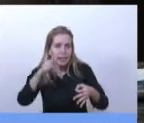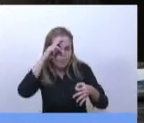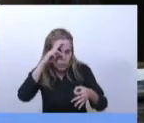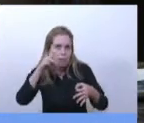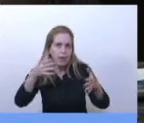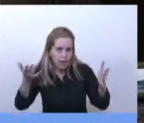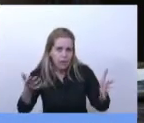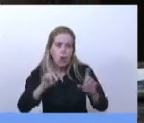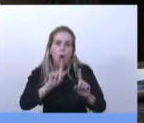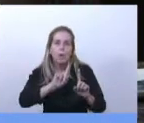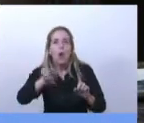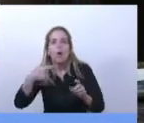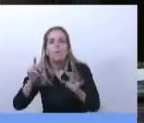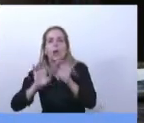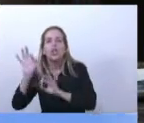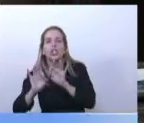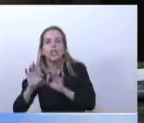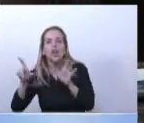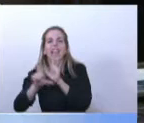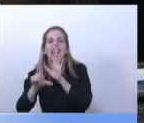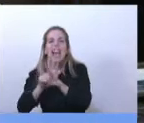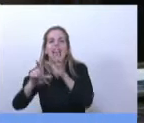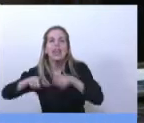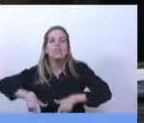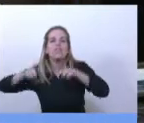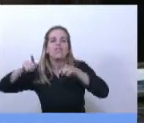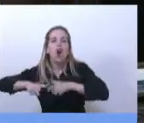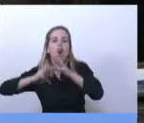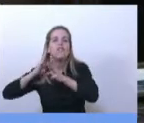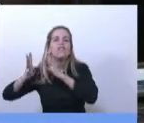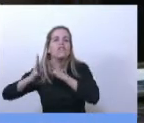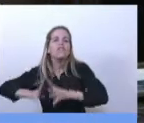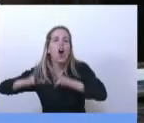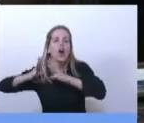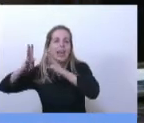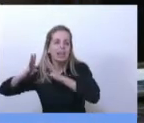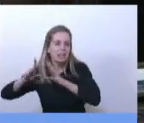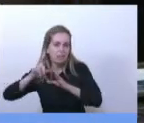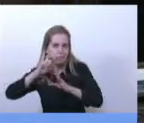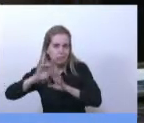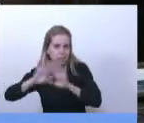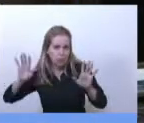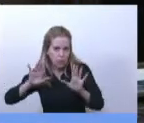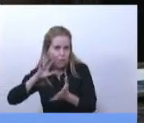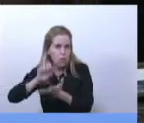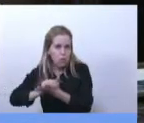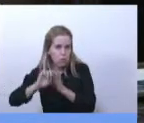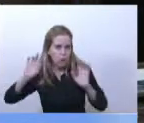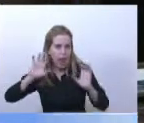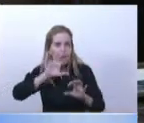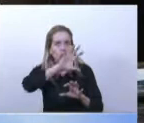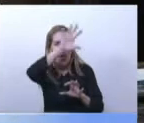tampoco como los proyectos de la ley de bosques que el poco cupo que había tampoco se ejecutaba de manera eficiente a todas las provincias